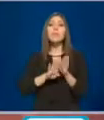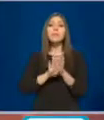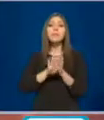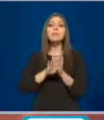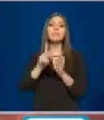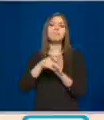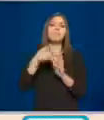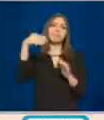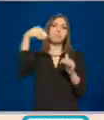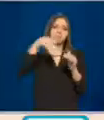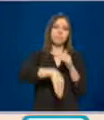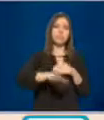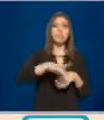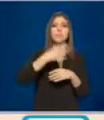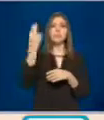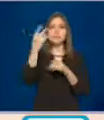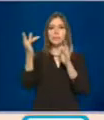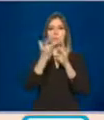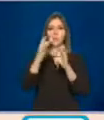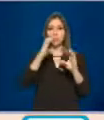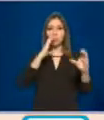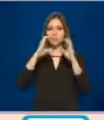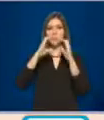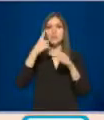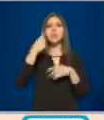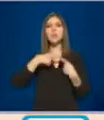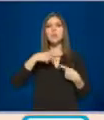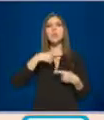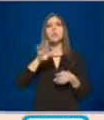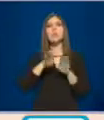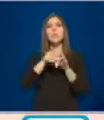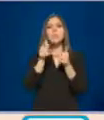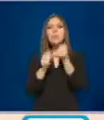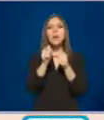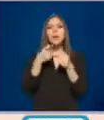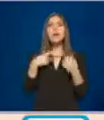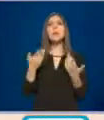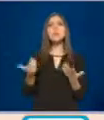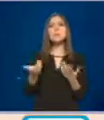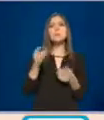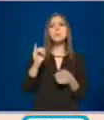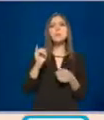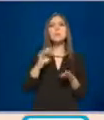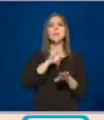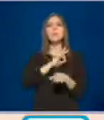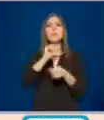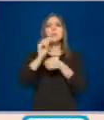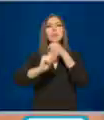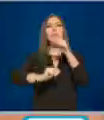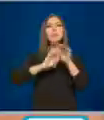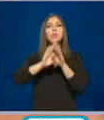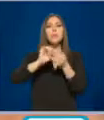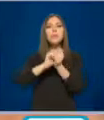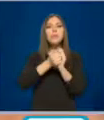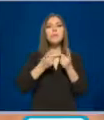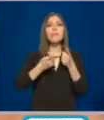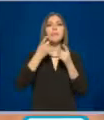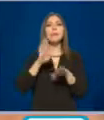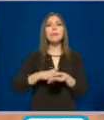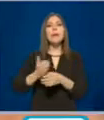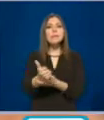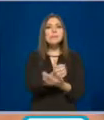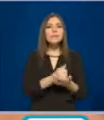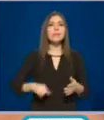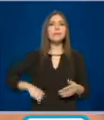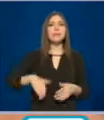esa comunicación les llegue, los convenza y cumplas con lo que es la atención, el interés, el deseo